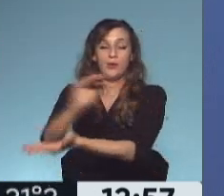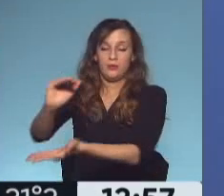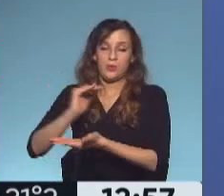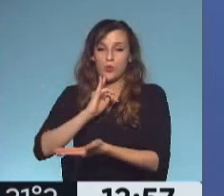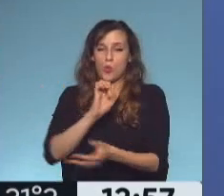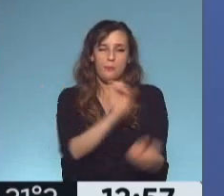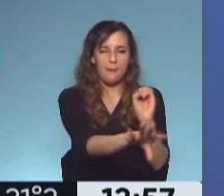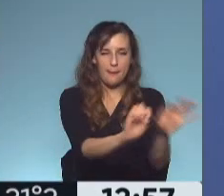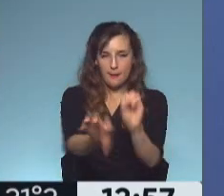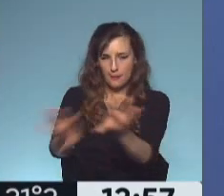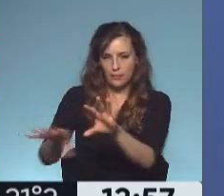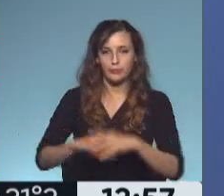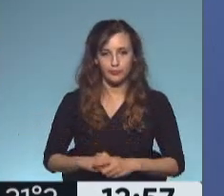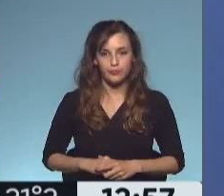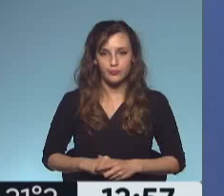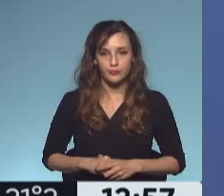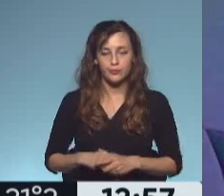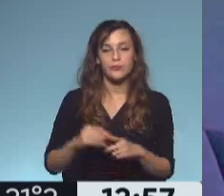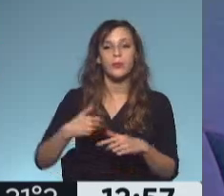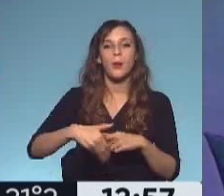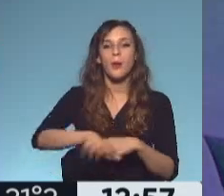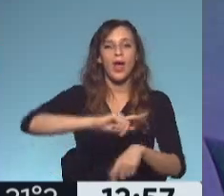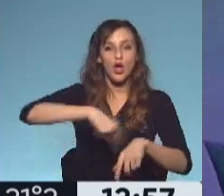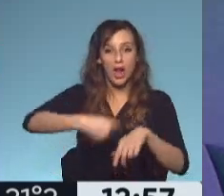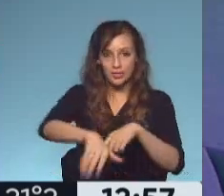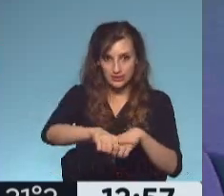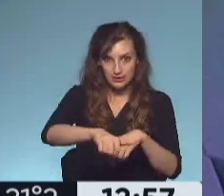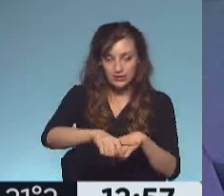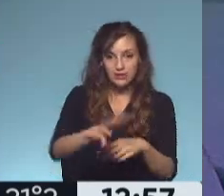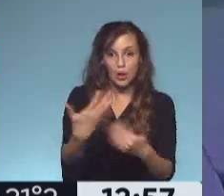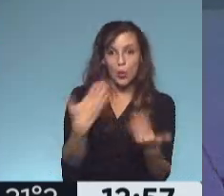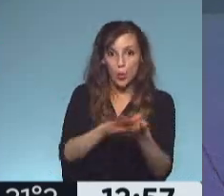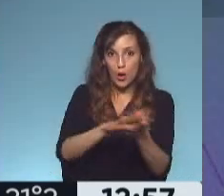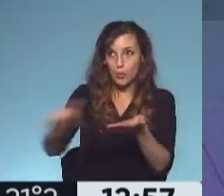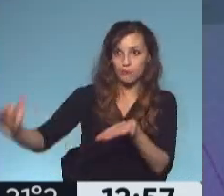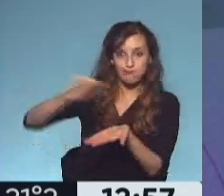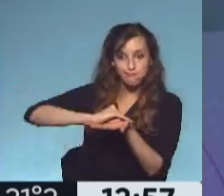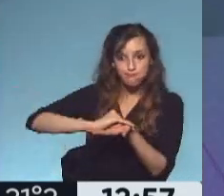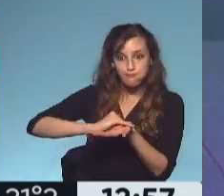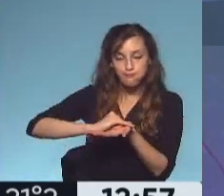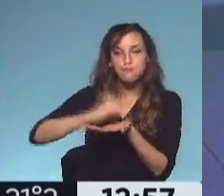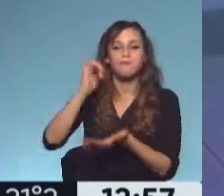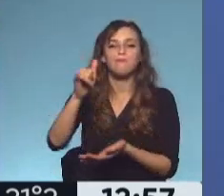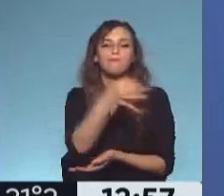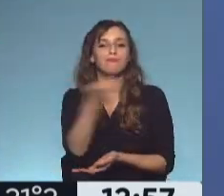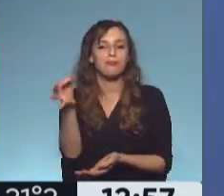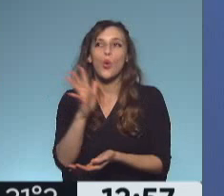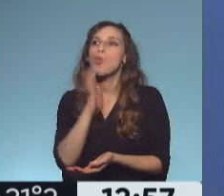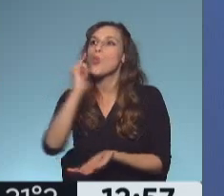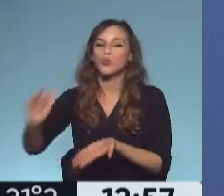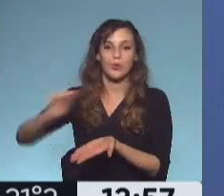equitativa a todas las jurisdicciones. En las próximas horas, Cecilia, llega un nuevo vuelo, ¿no? ¿De Rusia? Sí, sí. Bueno, es el 10º vuelo. Está